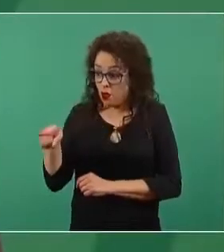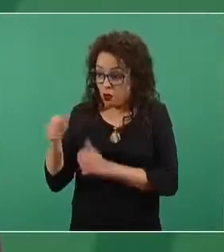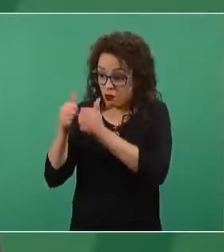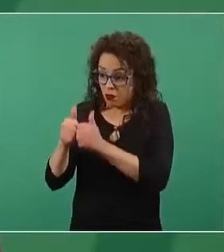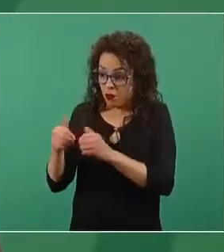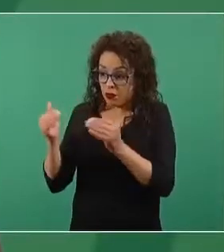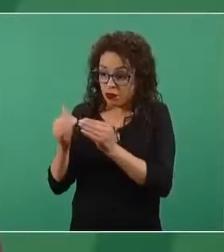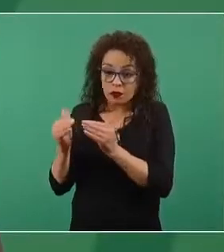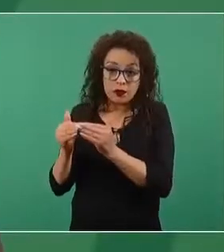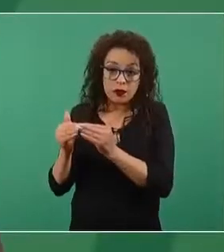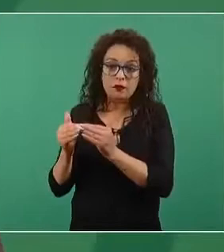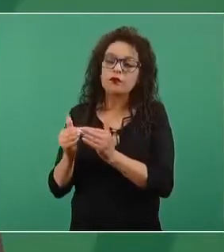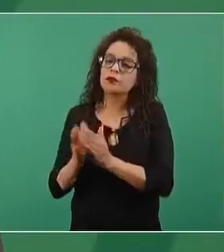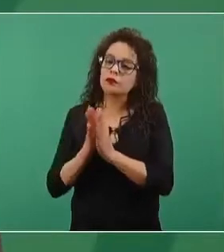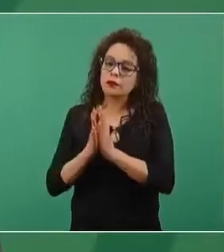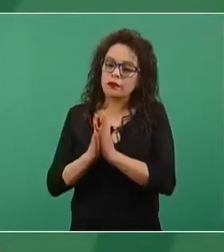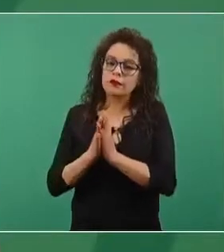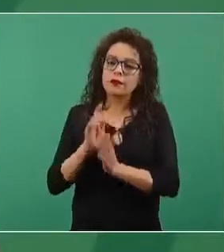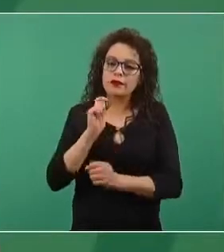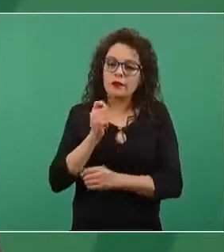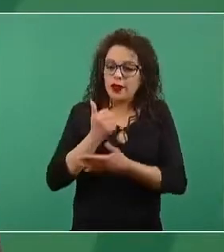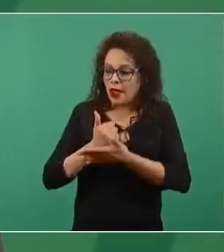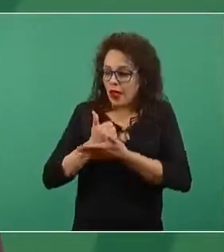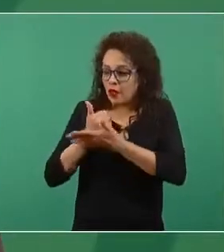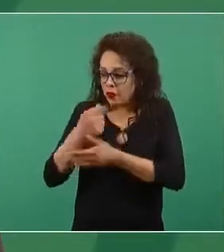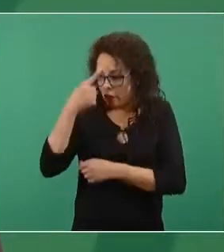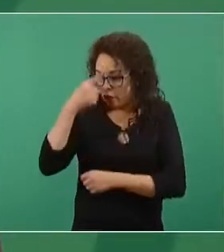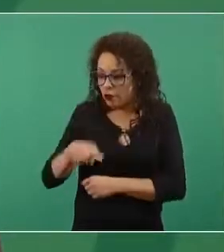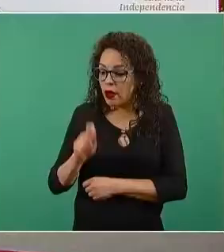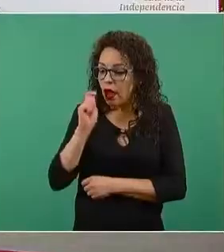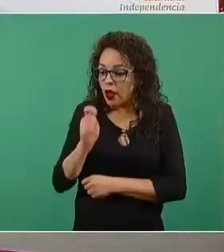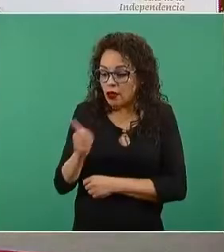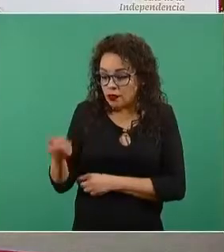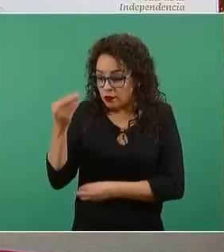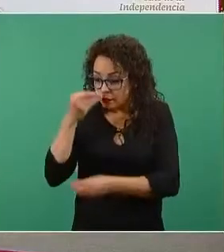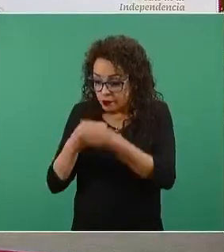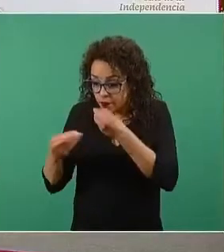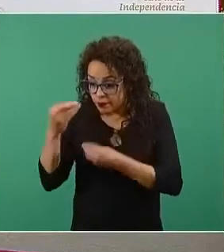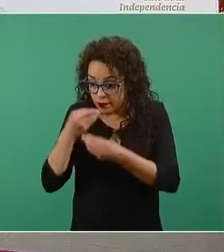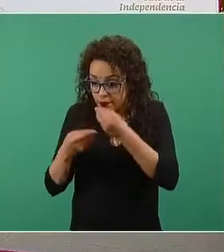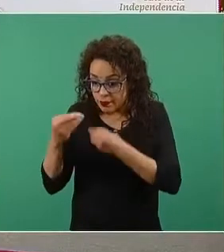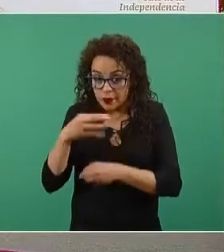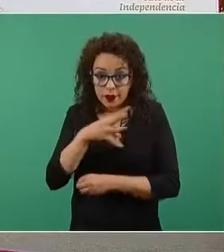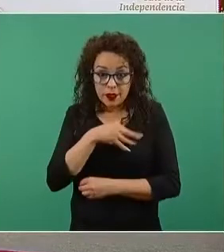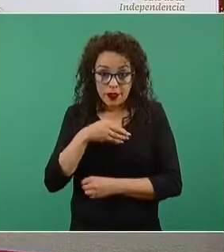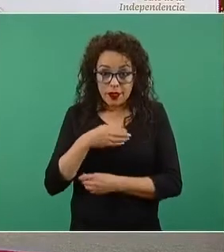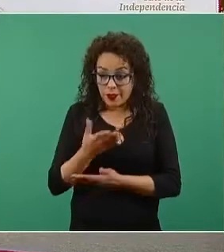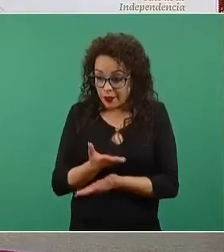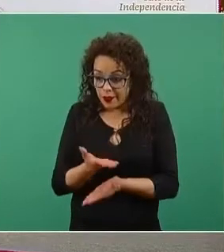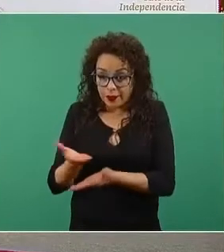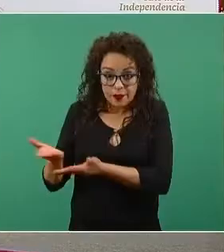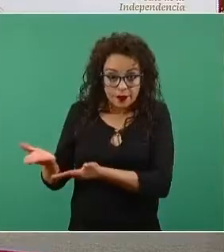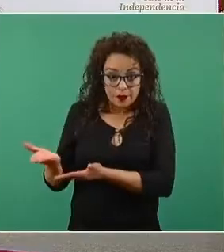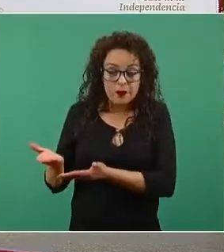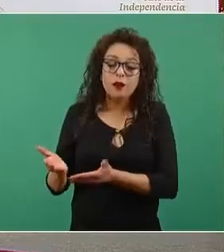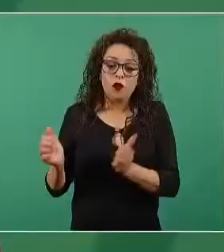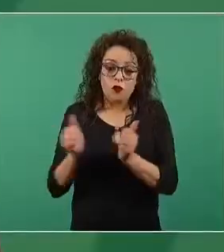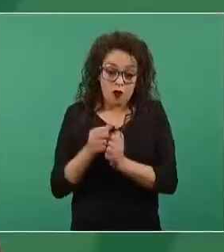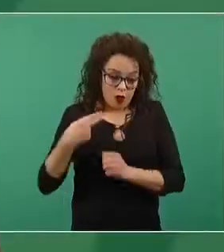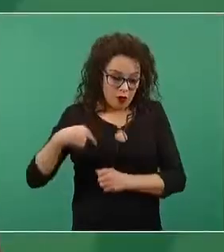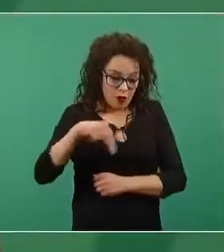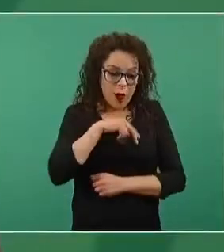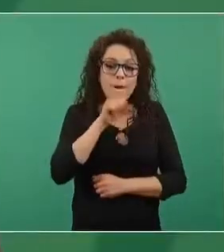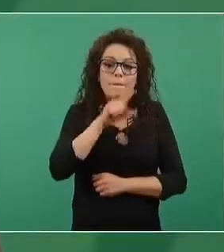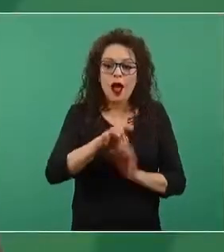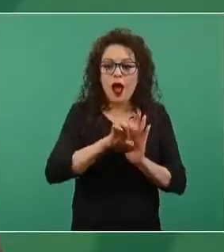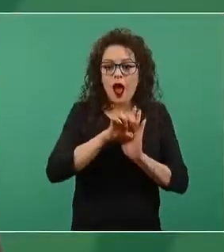también aportemos un granito de arena para que pues la alimentación de nuestros hijos, y obviamente nosotros predicando con el ejemplo, ¿no?, sea